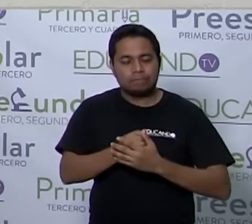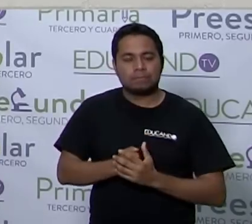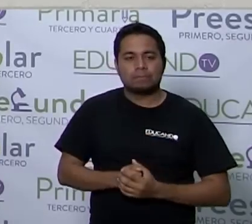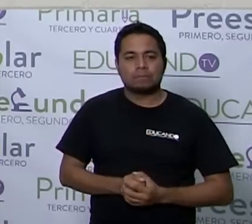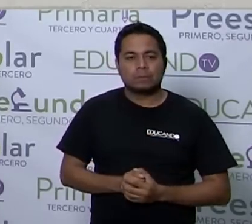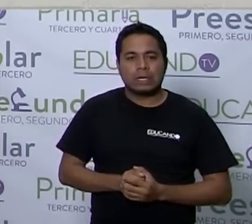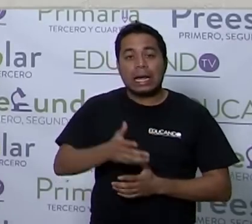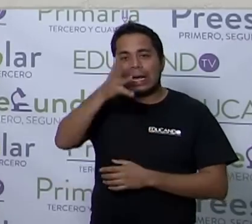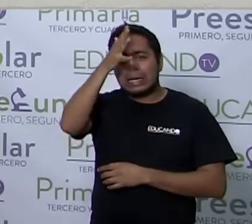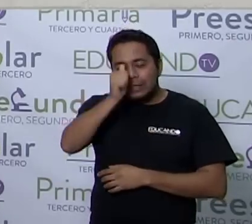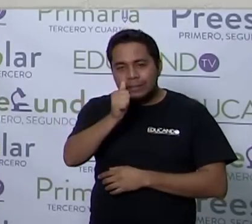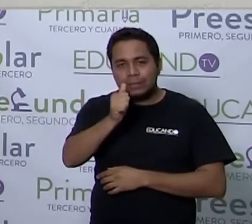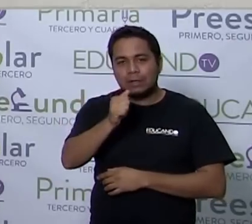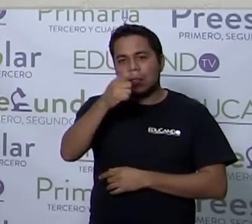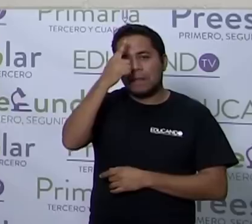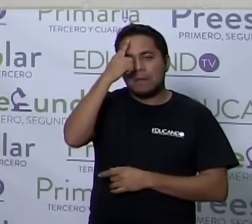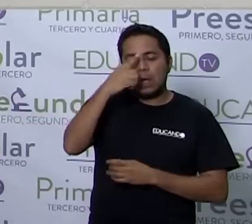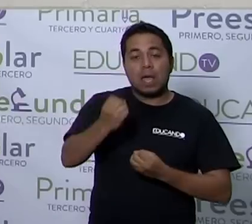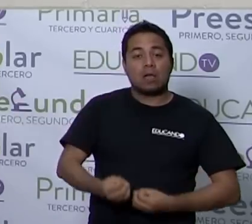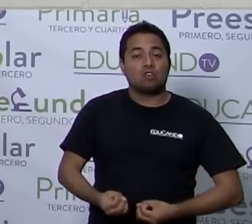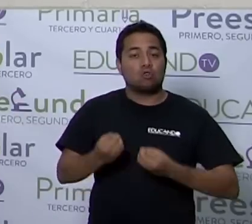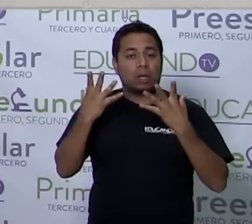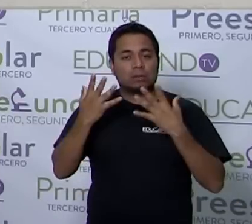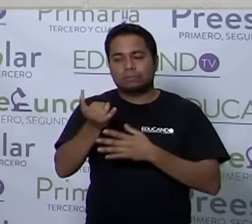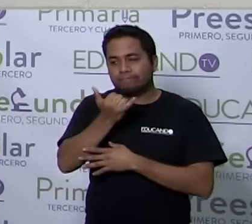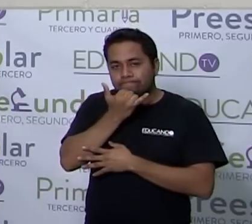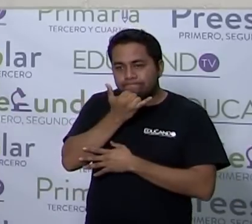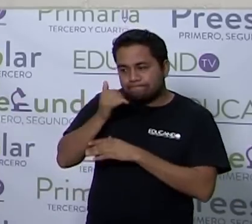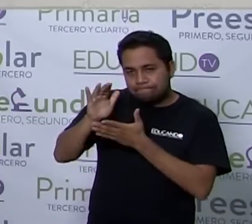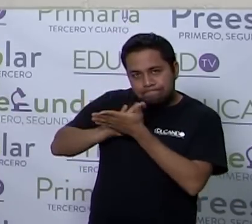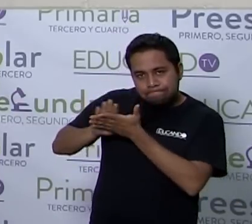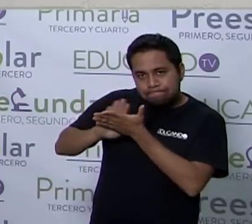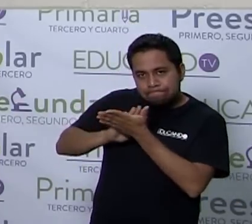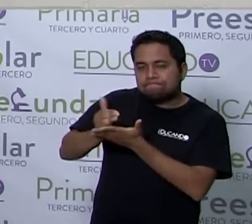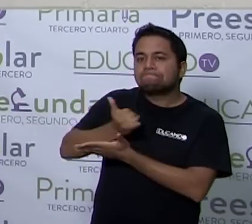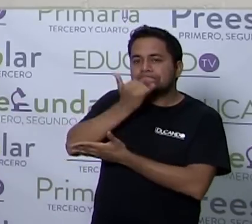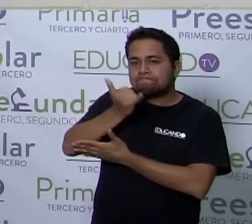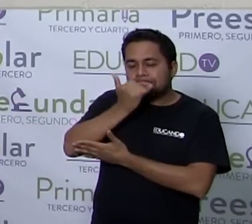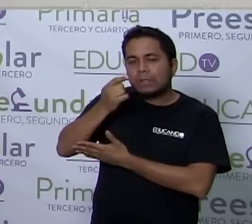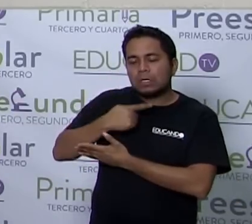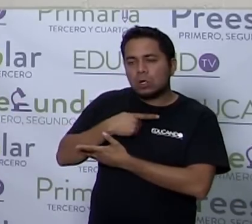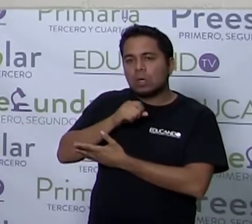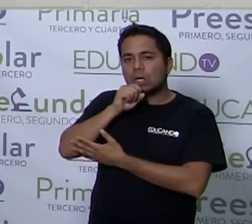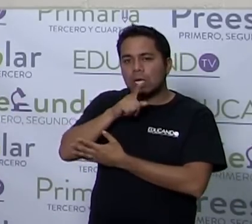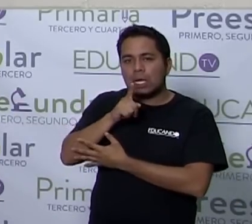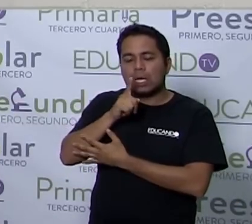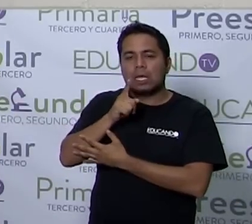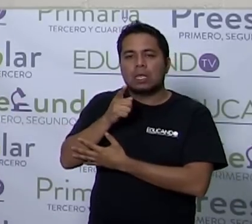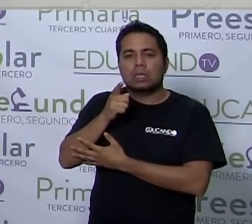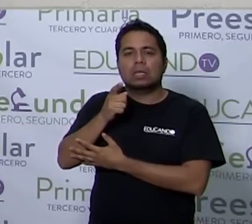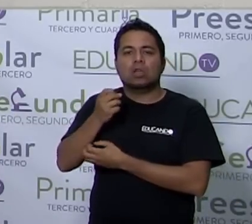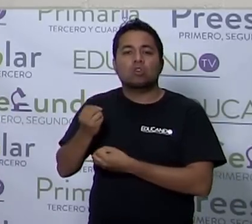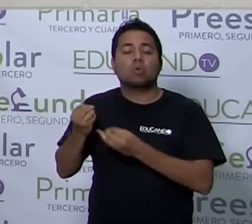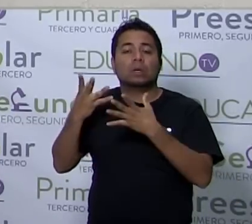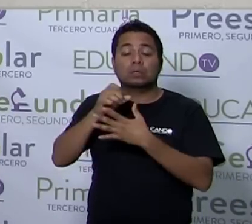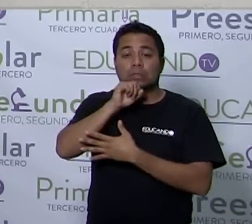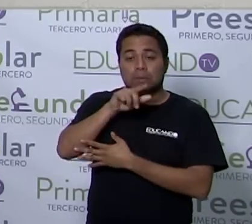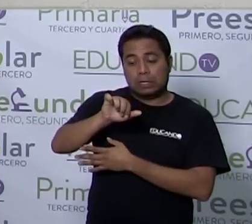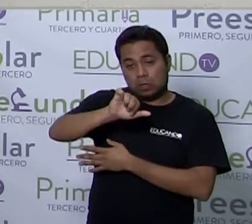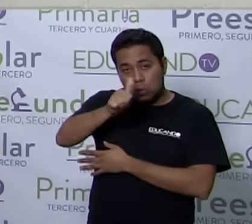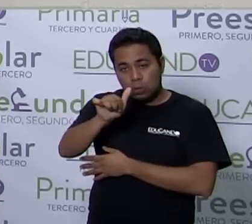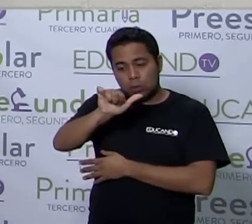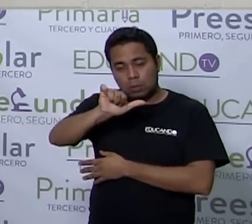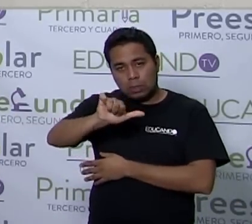Ya me acordé, de cantidad, estamos mal acá, de cantidad, y también hay otro tipo de adverbio que es el